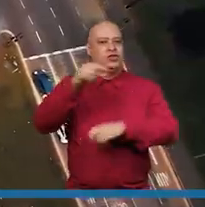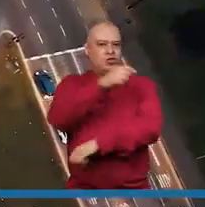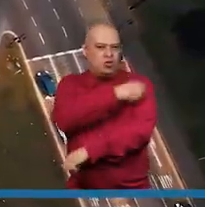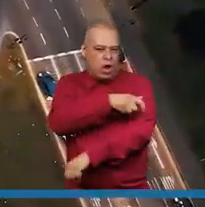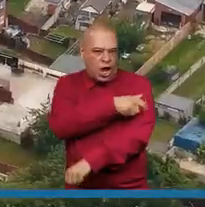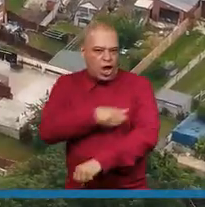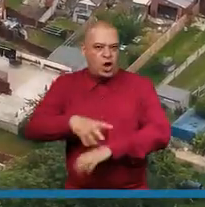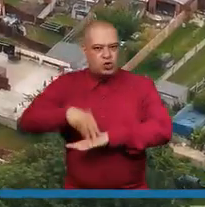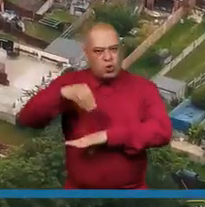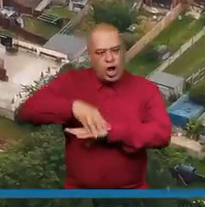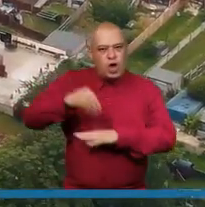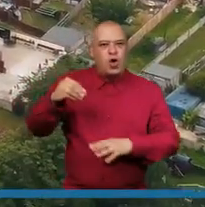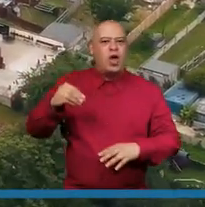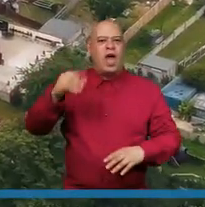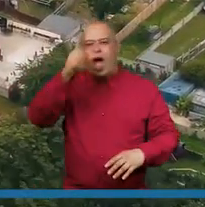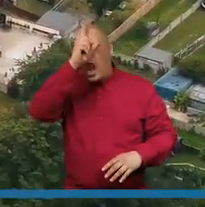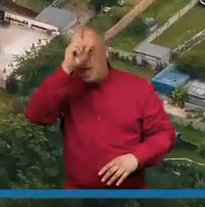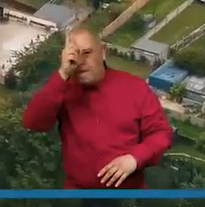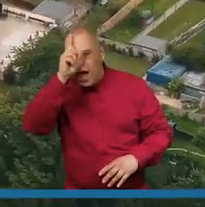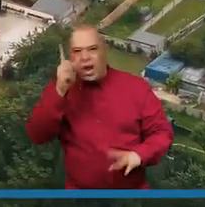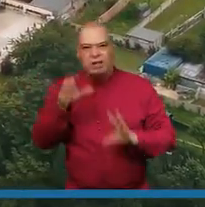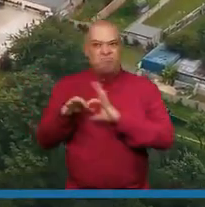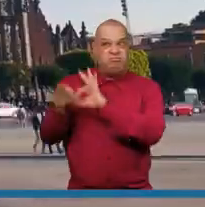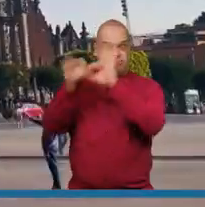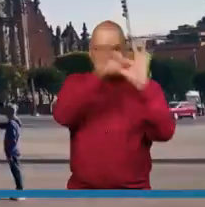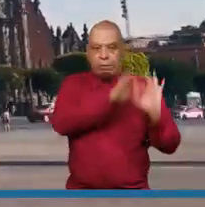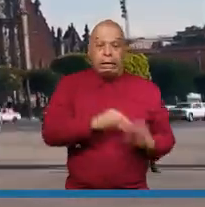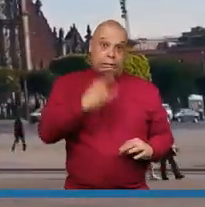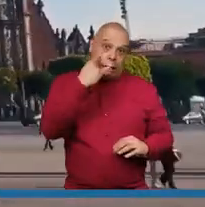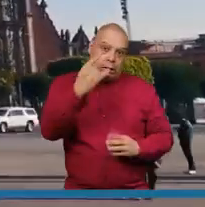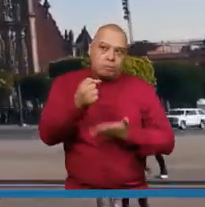italianas, alemanas, puede ser muy interesante también para América Latina.